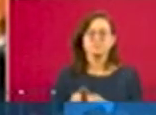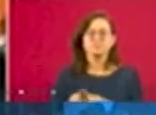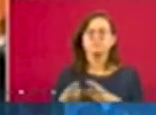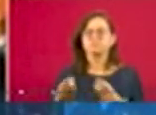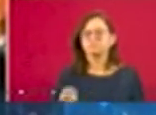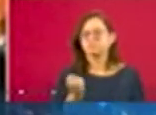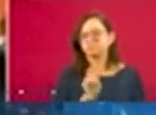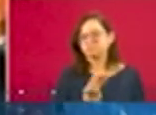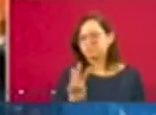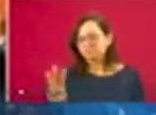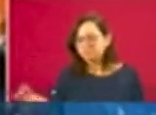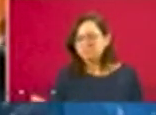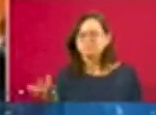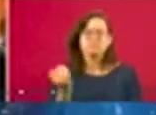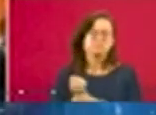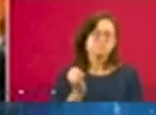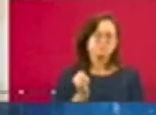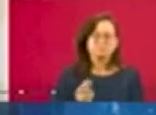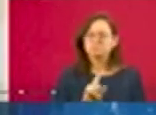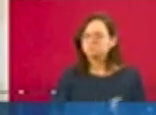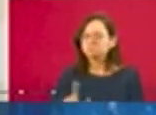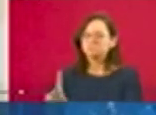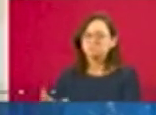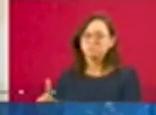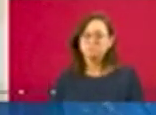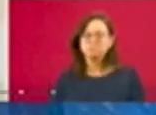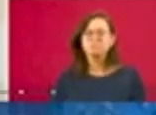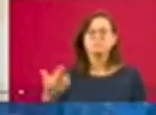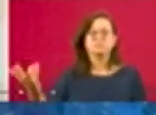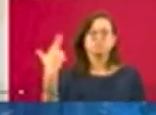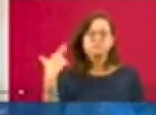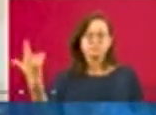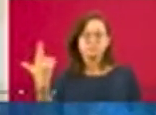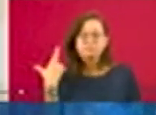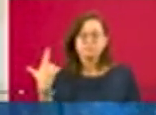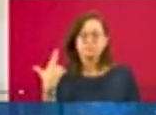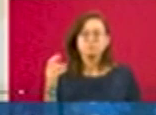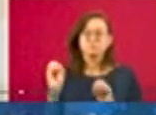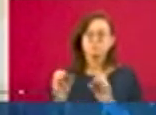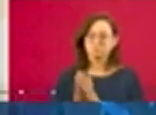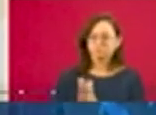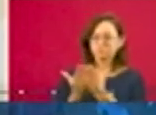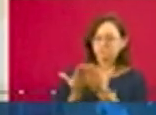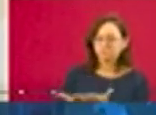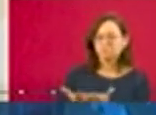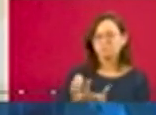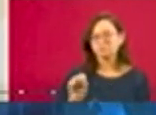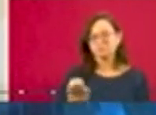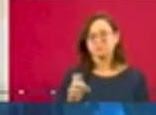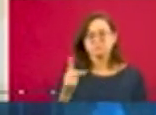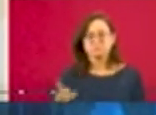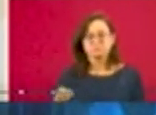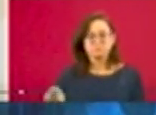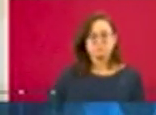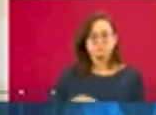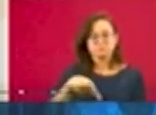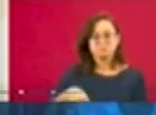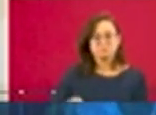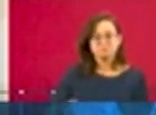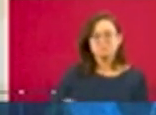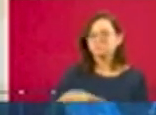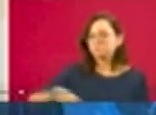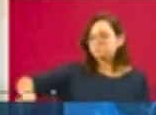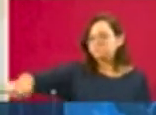creo va a ser muy importante para nuestras niñas y niños, Joaquín. Sí, bueno, yo quiero, siempre te he reconocido,